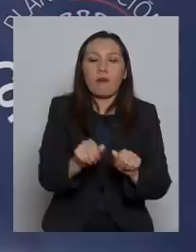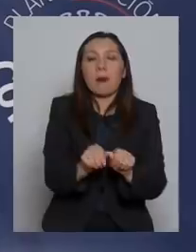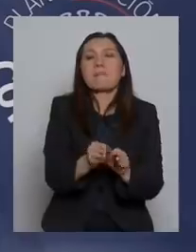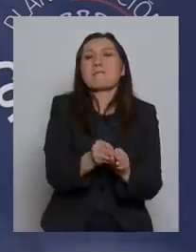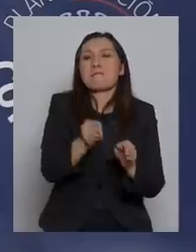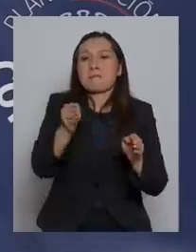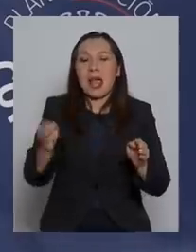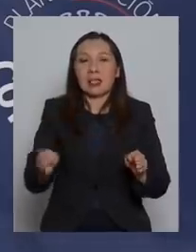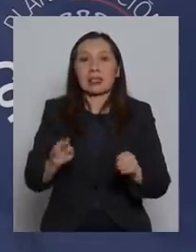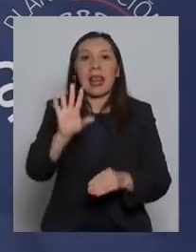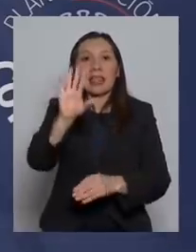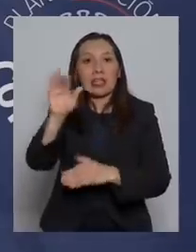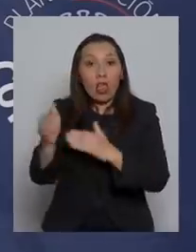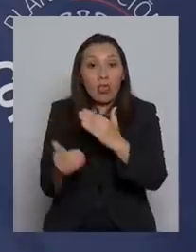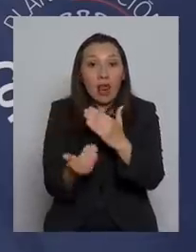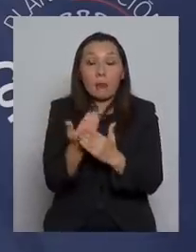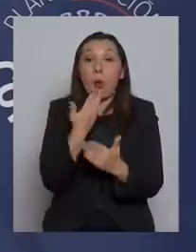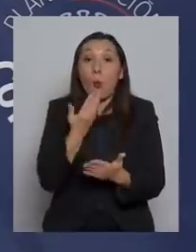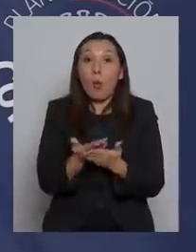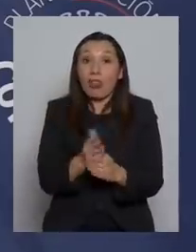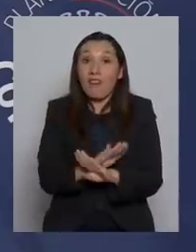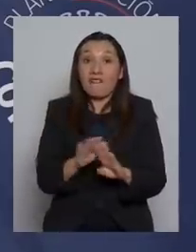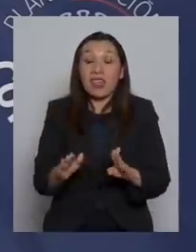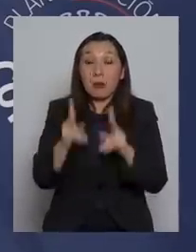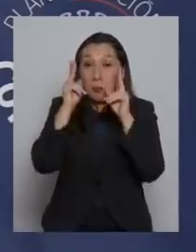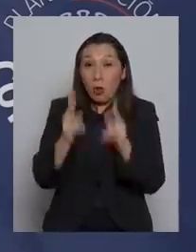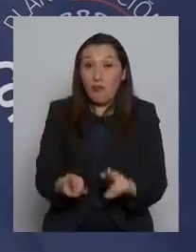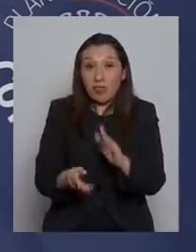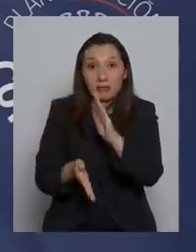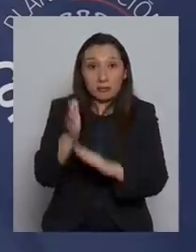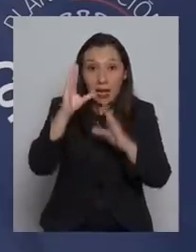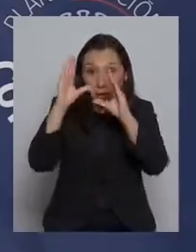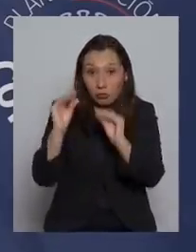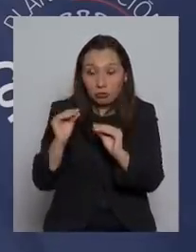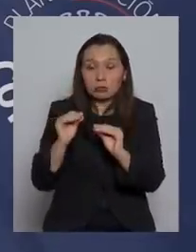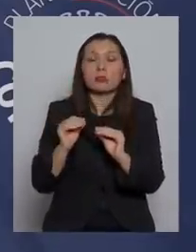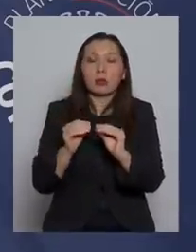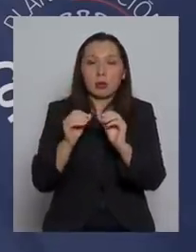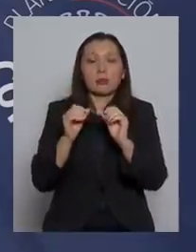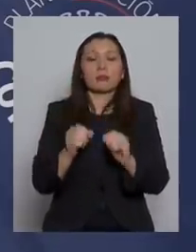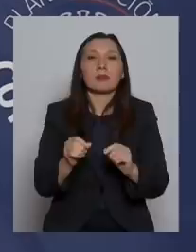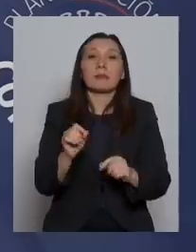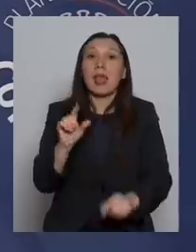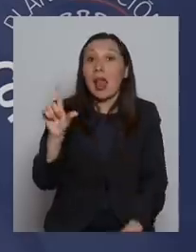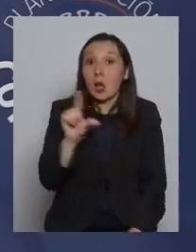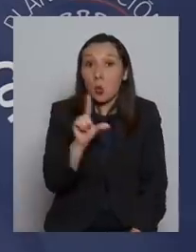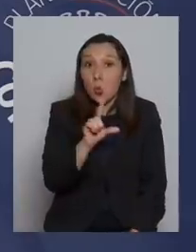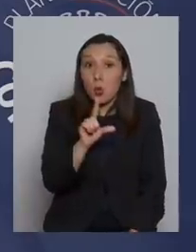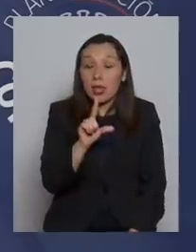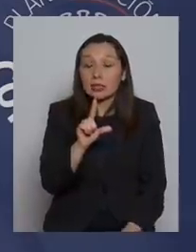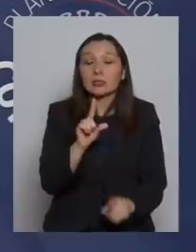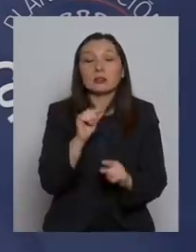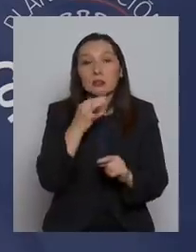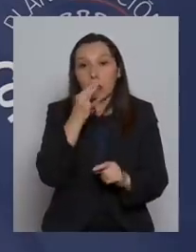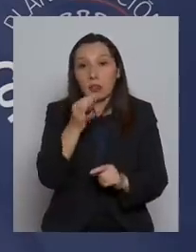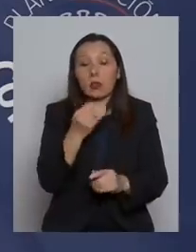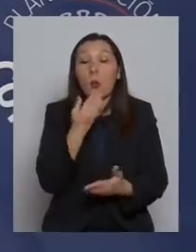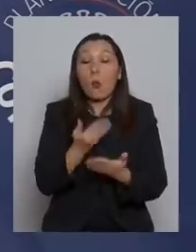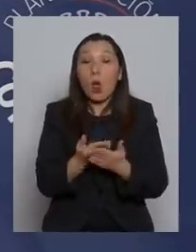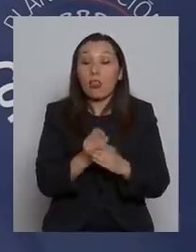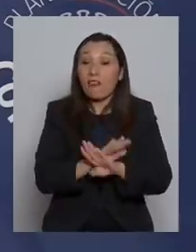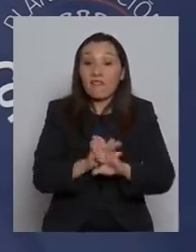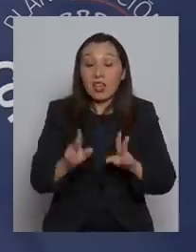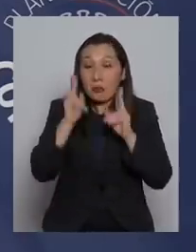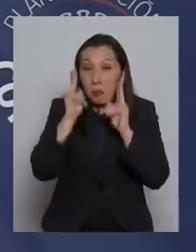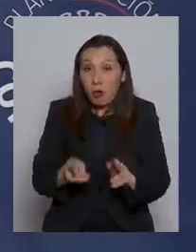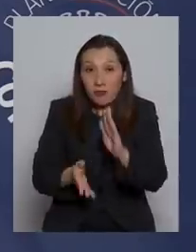a las 5 de la mañana, cuando termine el toque de queda. Y entonces, el día lunes, cuando se levanta el